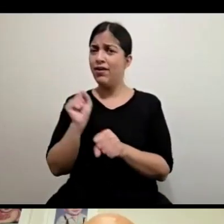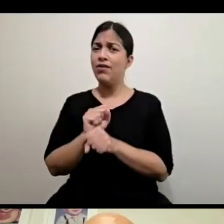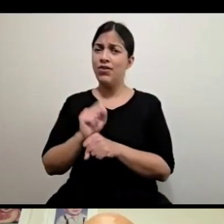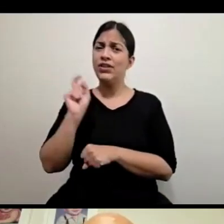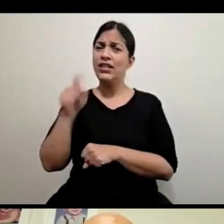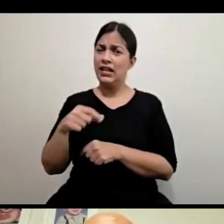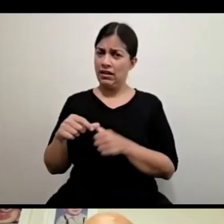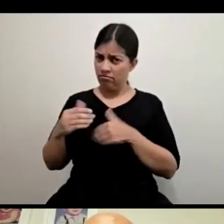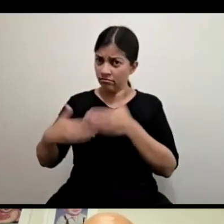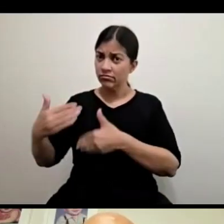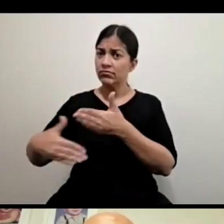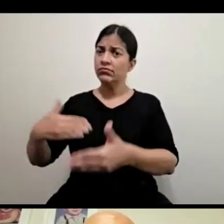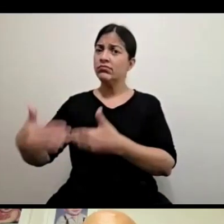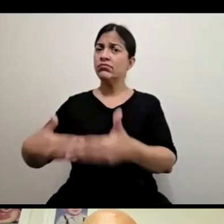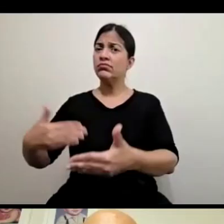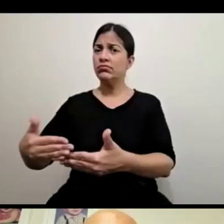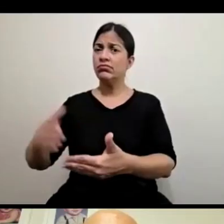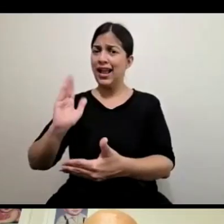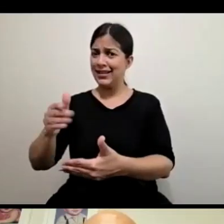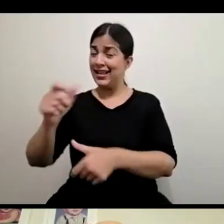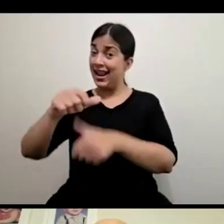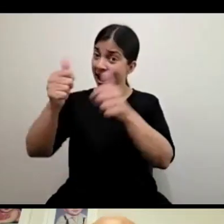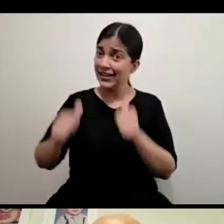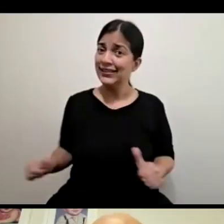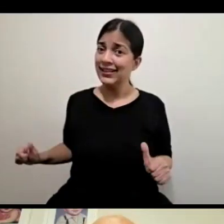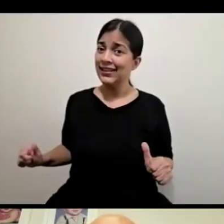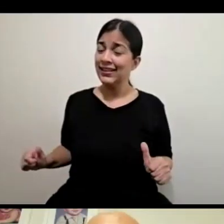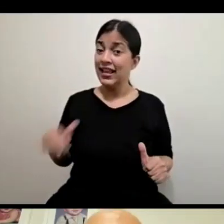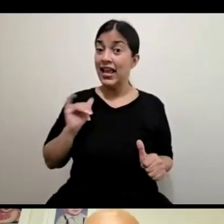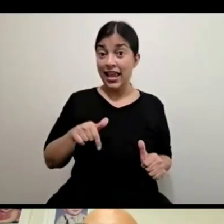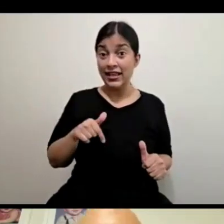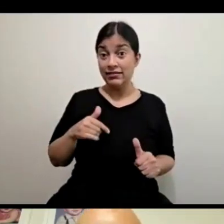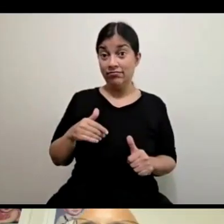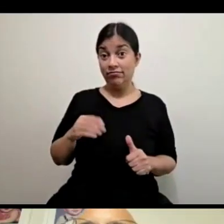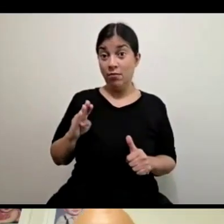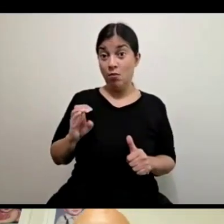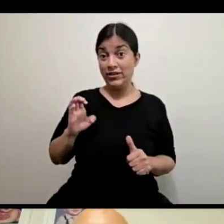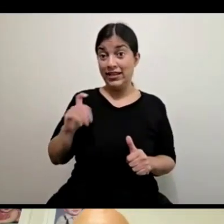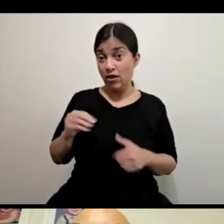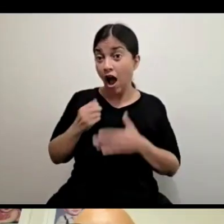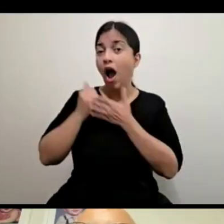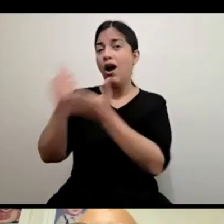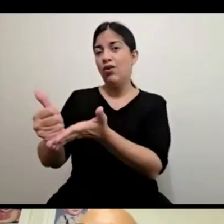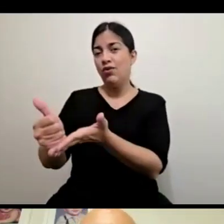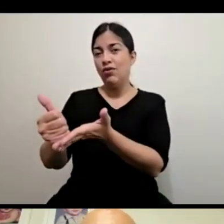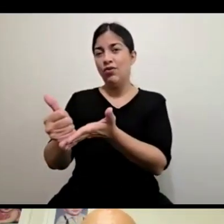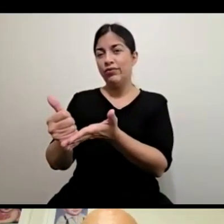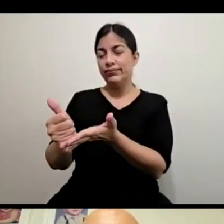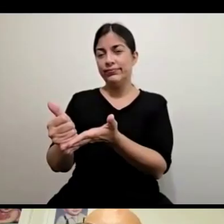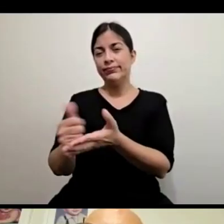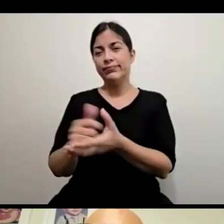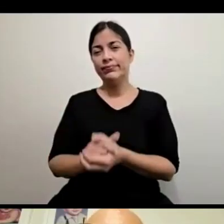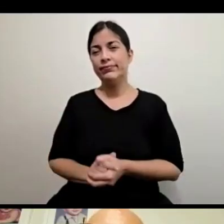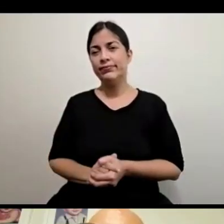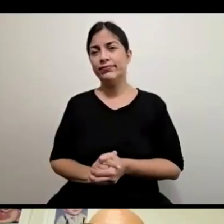correr hacia la obra de arte y esto va a ayudar a eso. Cuando se trabaja así un poco a lo largo, pues estamos a